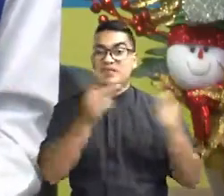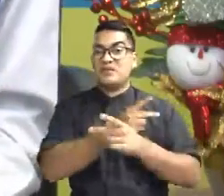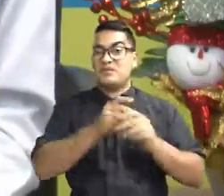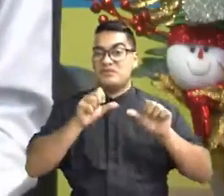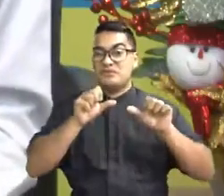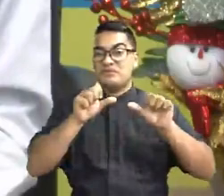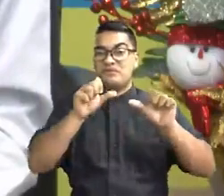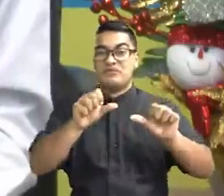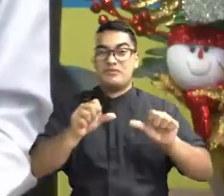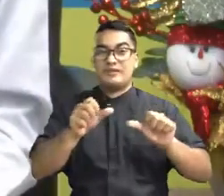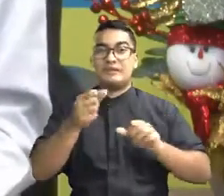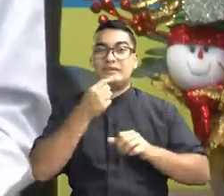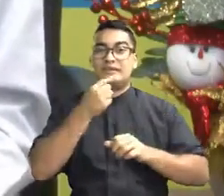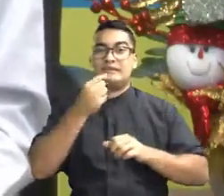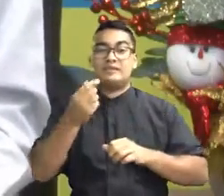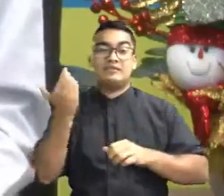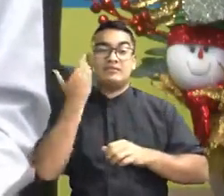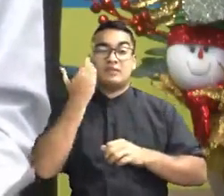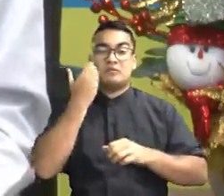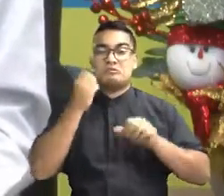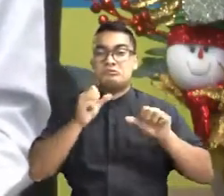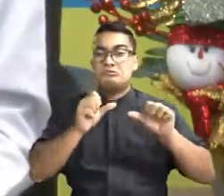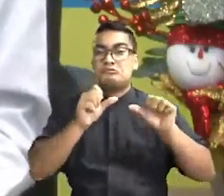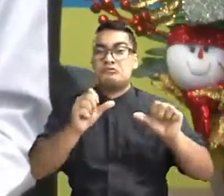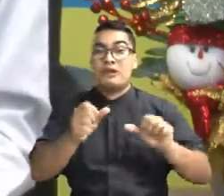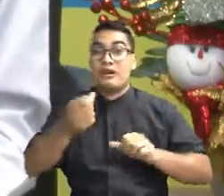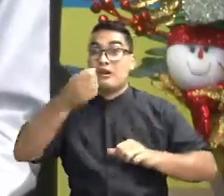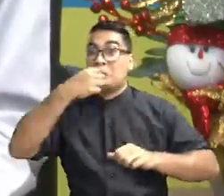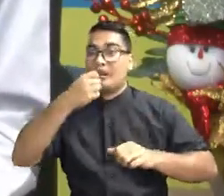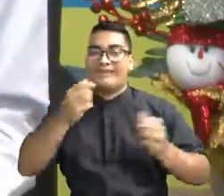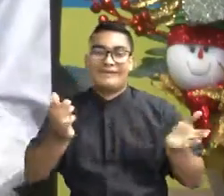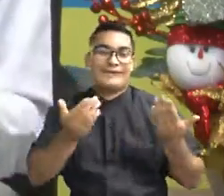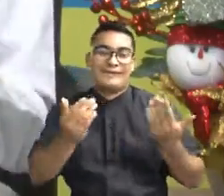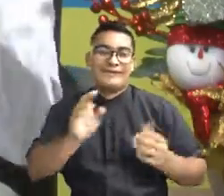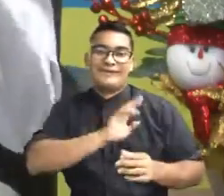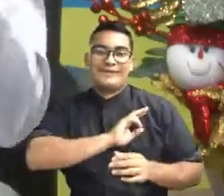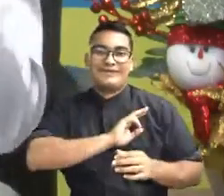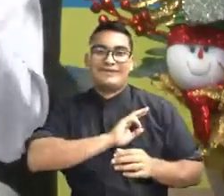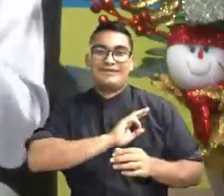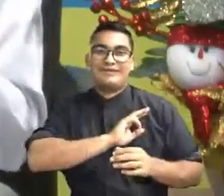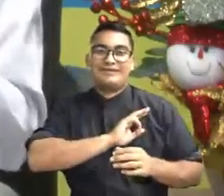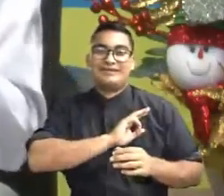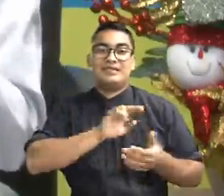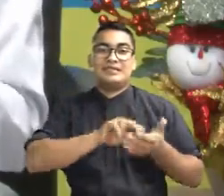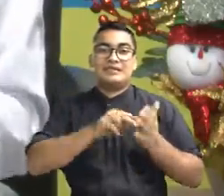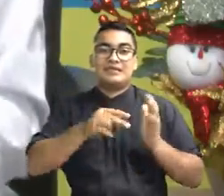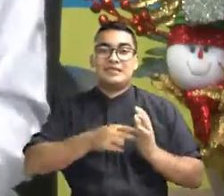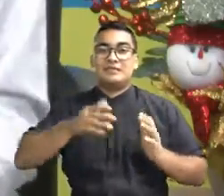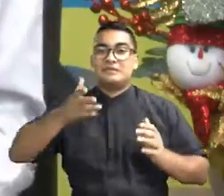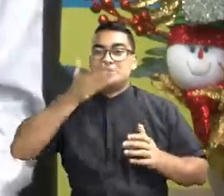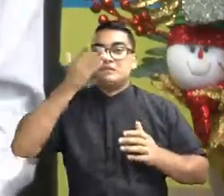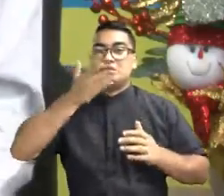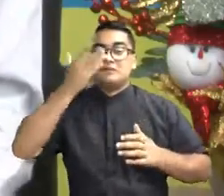es reversible, es irreversible, ¿verdad? Entonces no hay una adecuada entrada de aire al